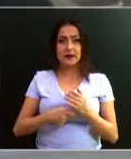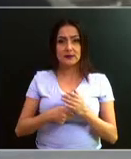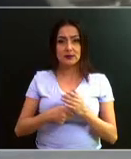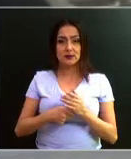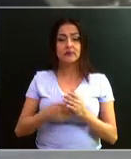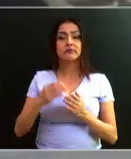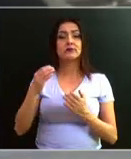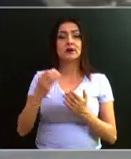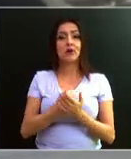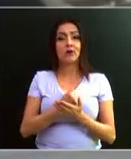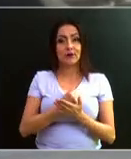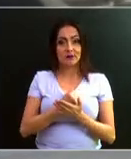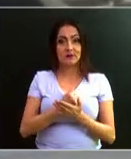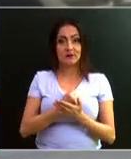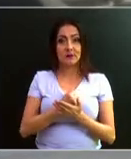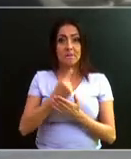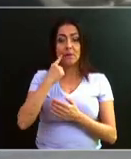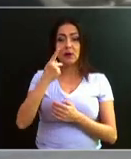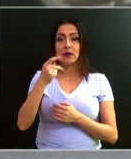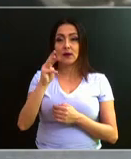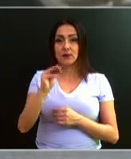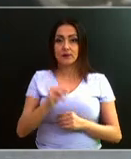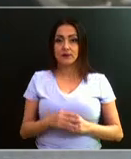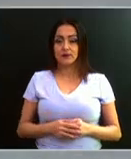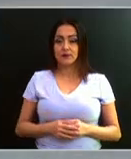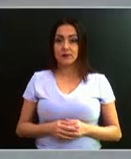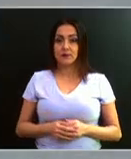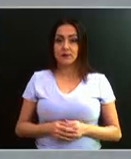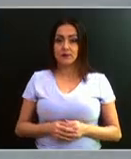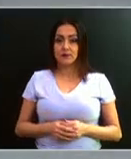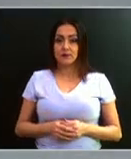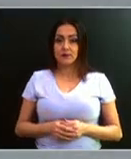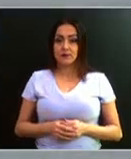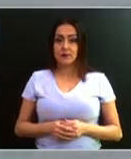se cobraría por kilómetro.